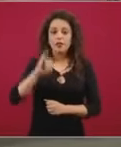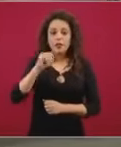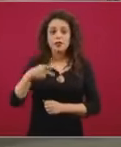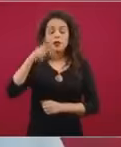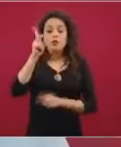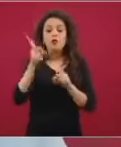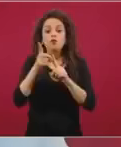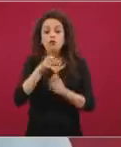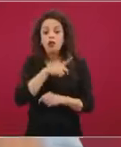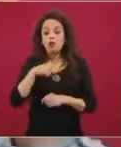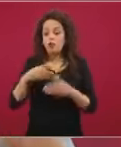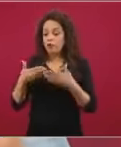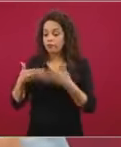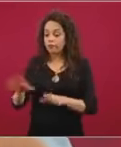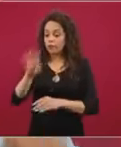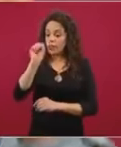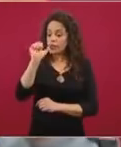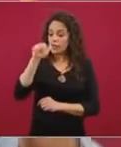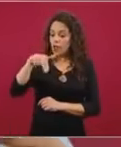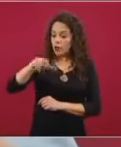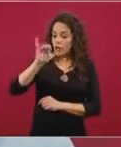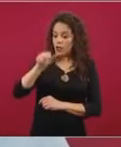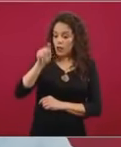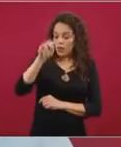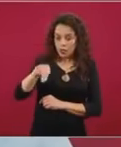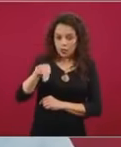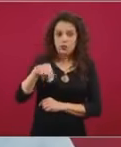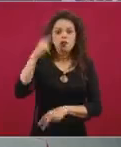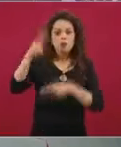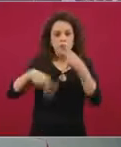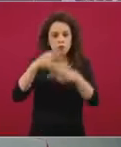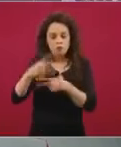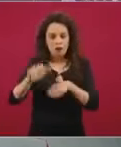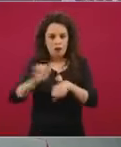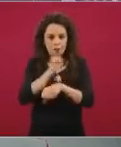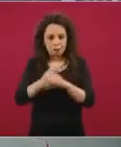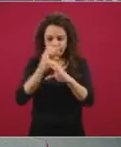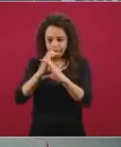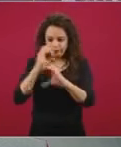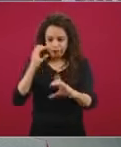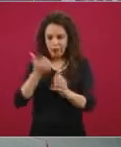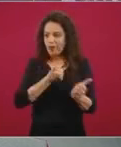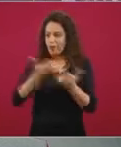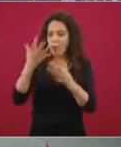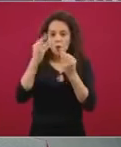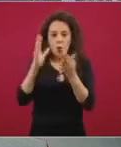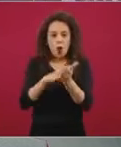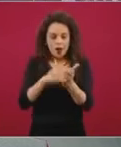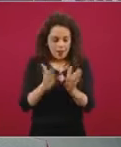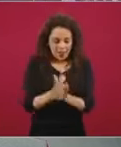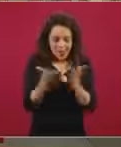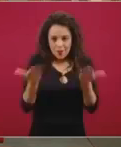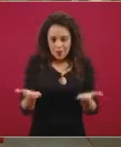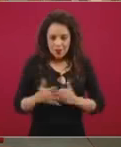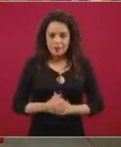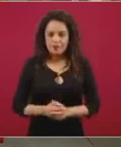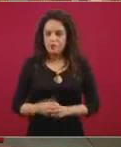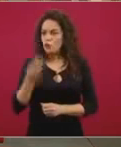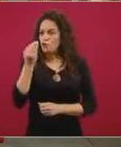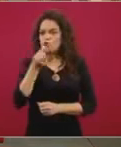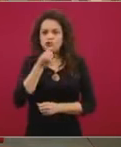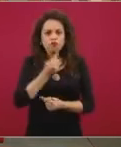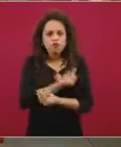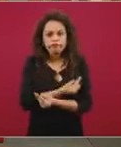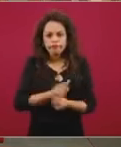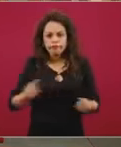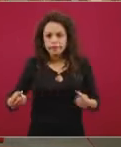Quintín, porque ahí no va nadie. Fuimos a San Quintín con el librobús, y seguramente muchos de los niños y las niñas, la mayoría de los niños y las